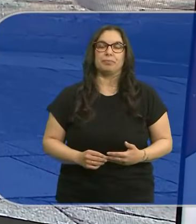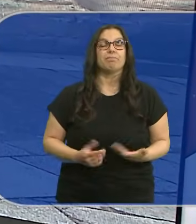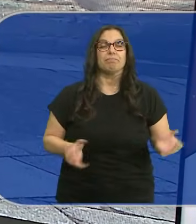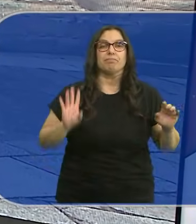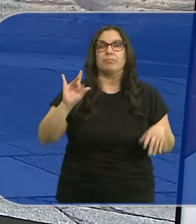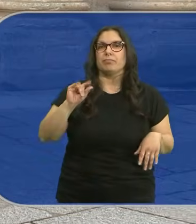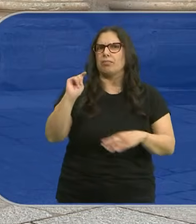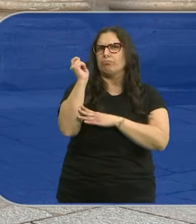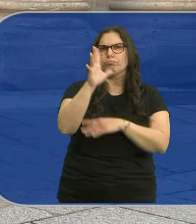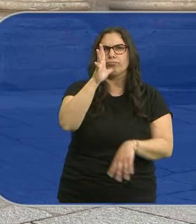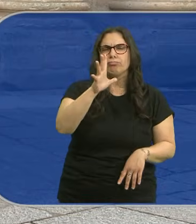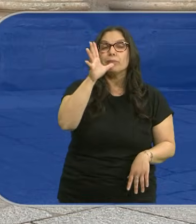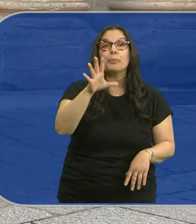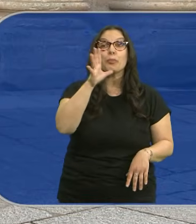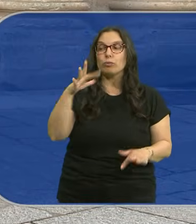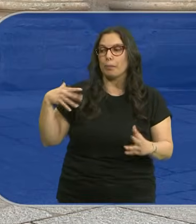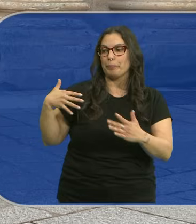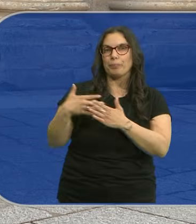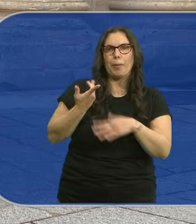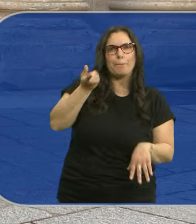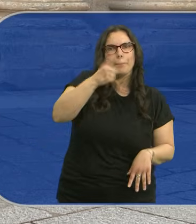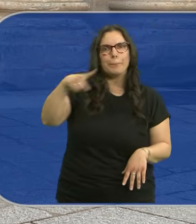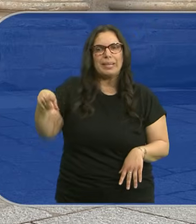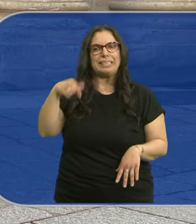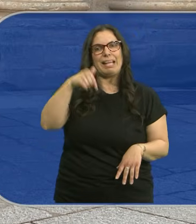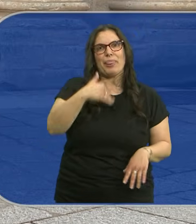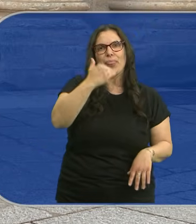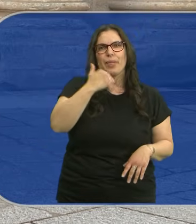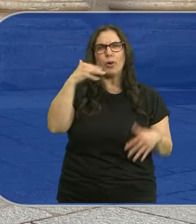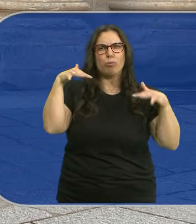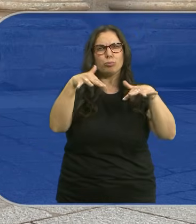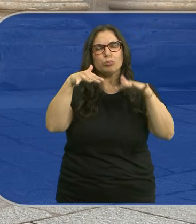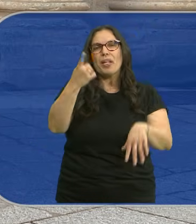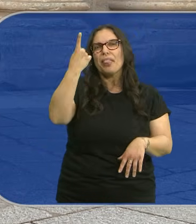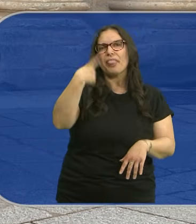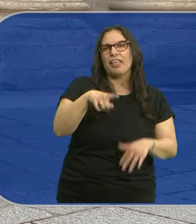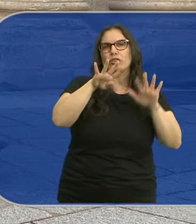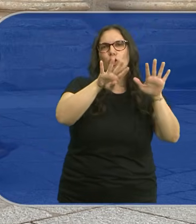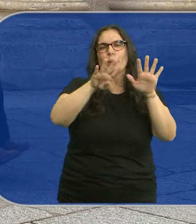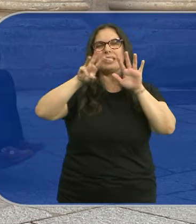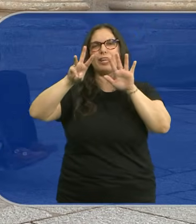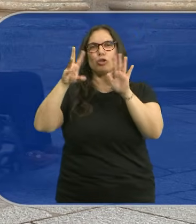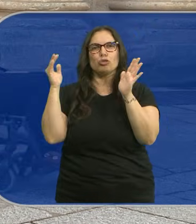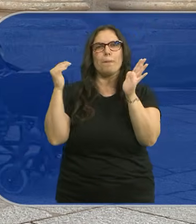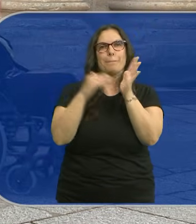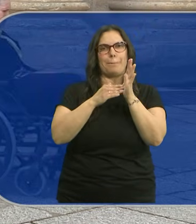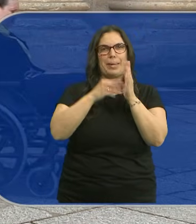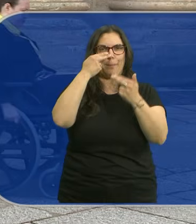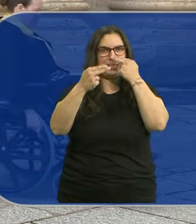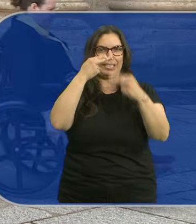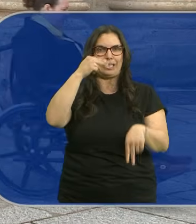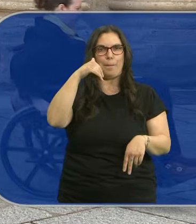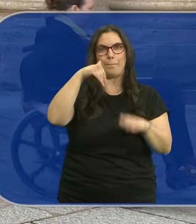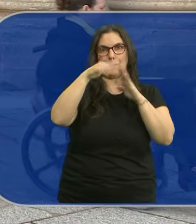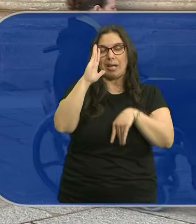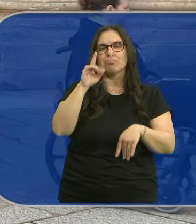Sí, un éxito rotundo porque durante todos estos meses esta edición de Zamora ha recibido más de 198.000 visitas. De entre todas esas